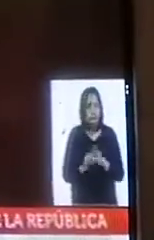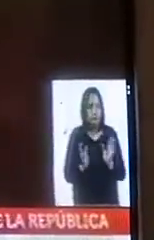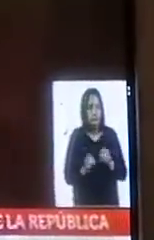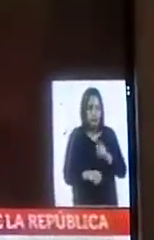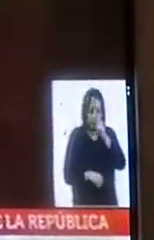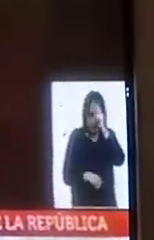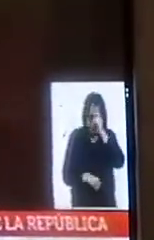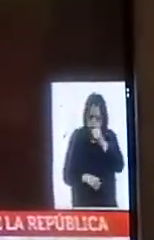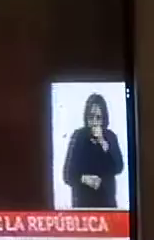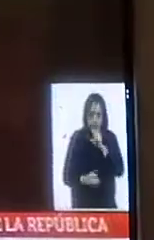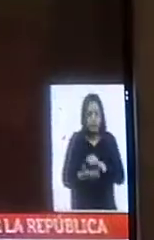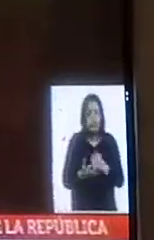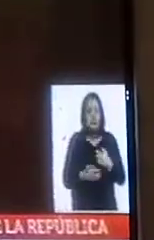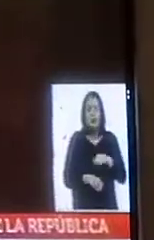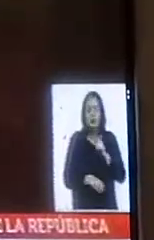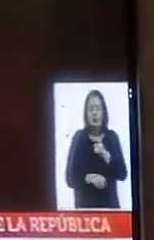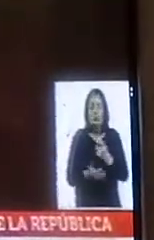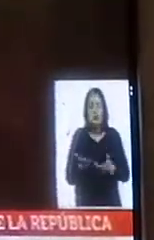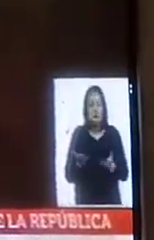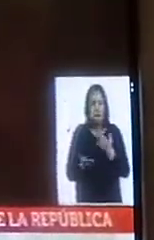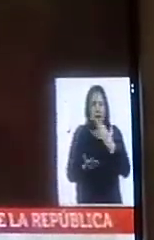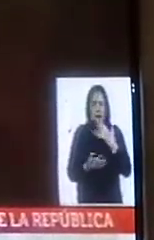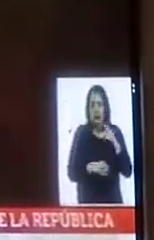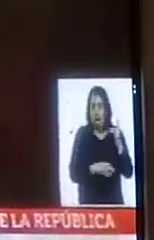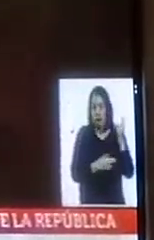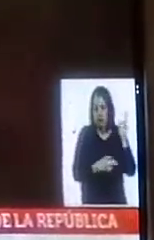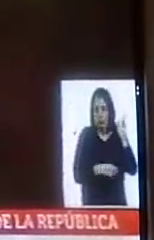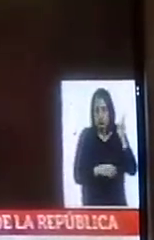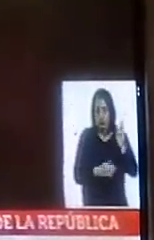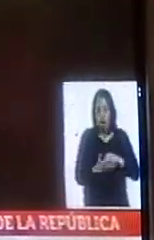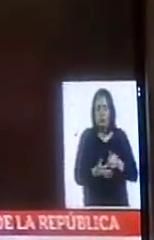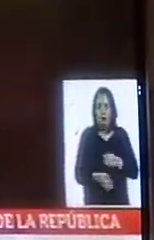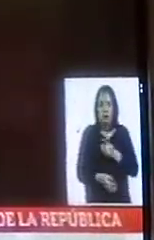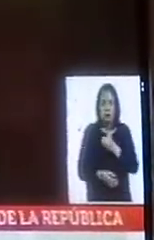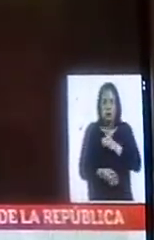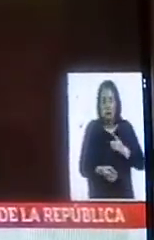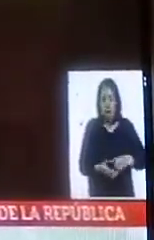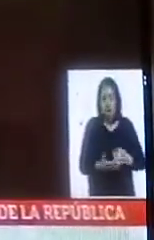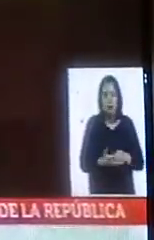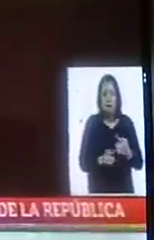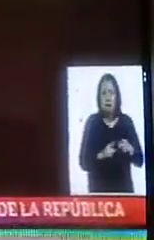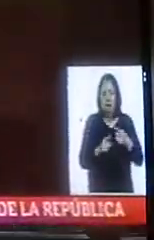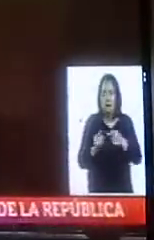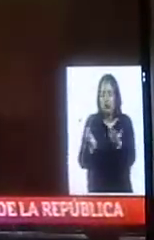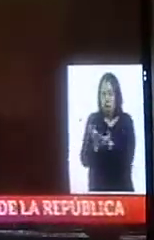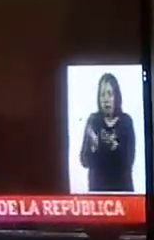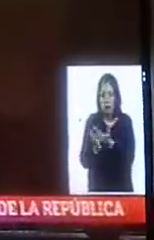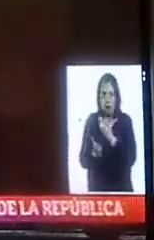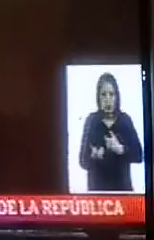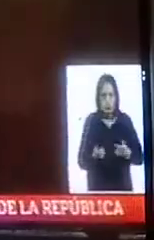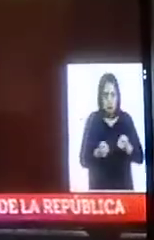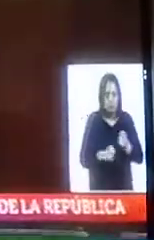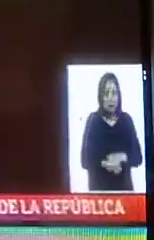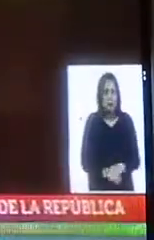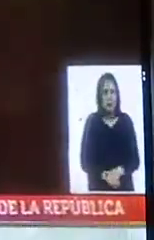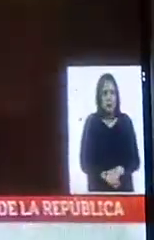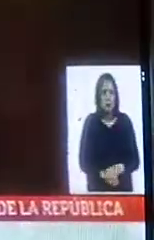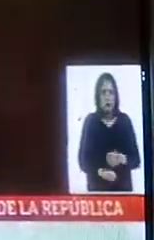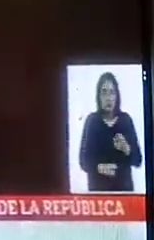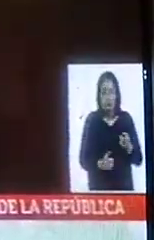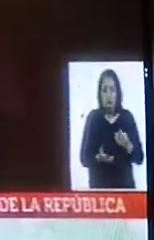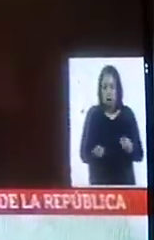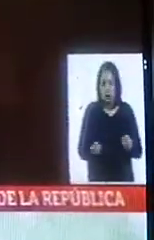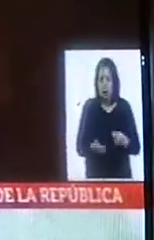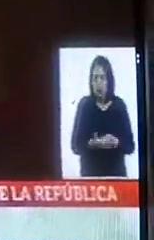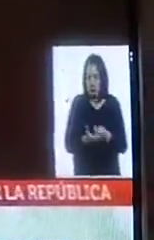reconocimiento y valoración del rol de los docentes directivos de las instituciones públicas estableciendo